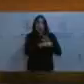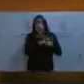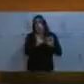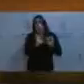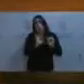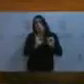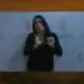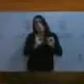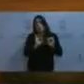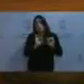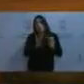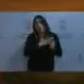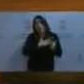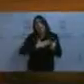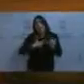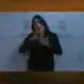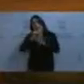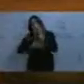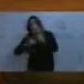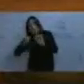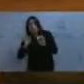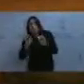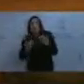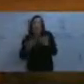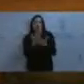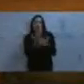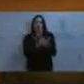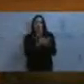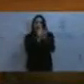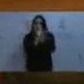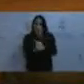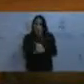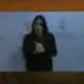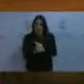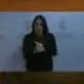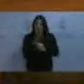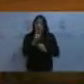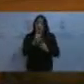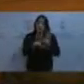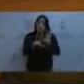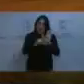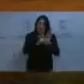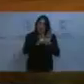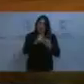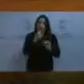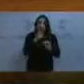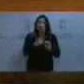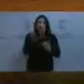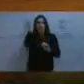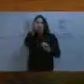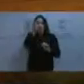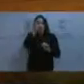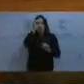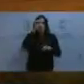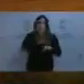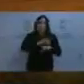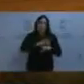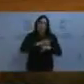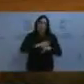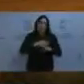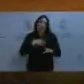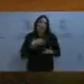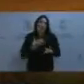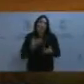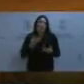o cambiar o solicitar otros. También se hablaba en esta ley de una segunda opinión médica para casos complejos o